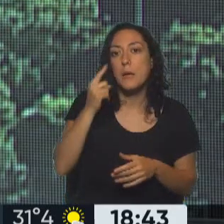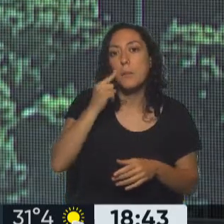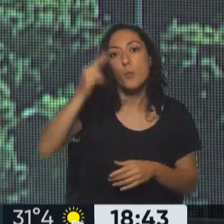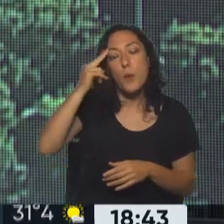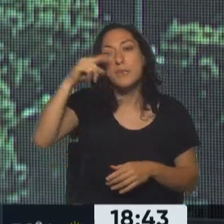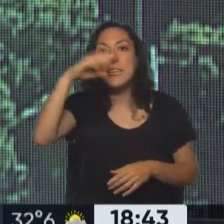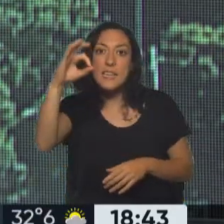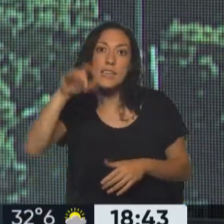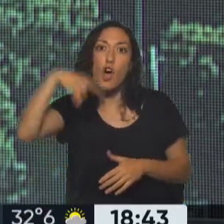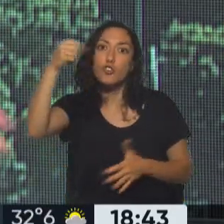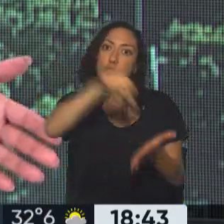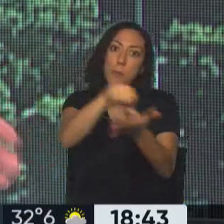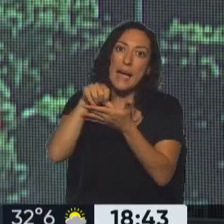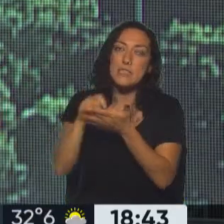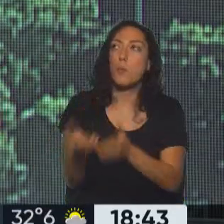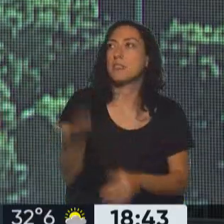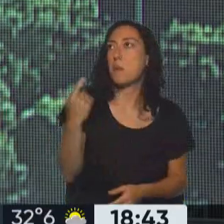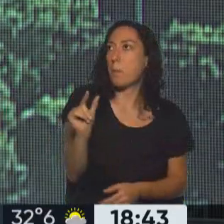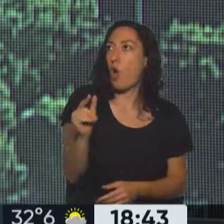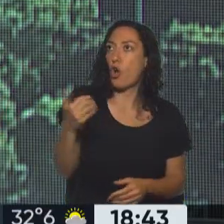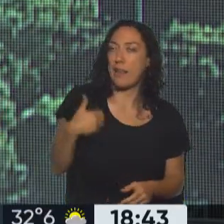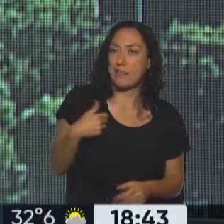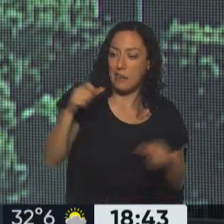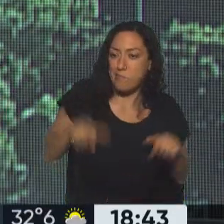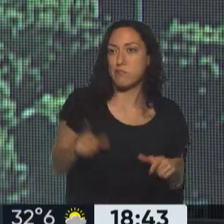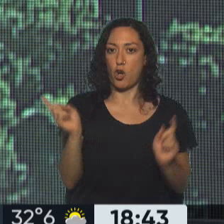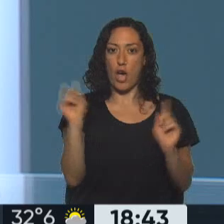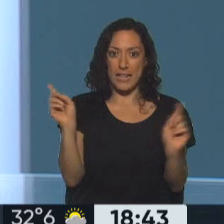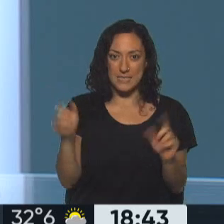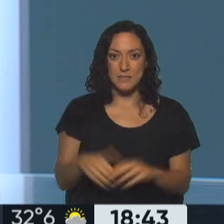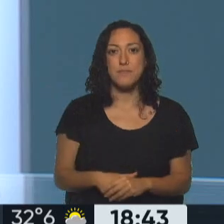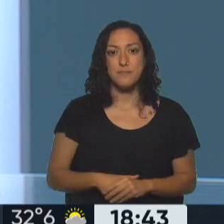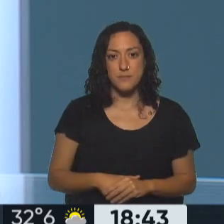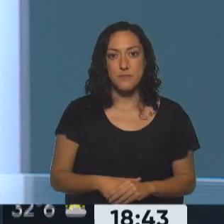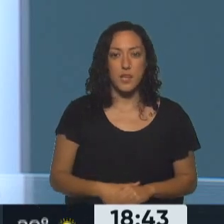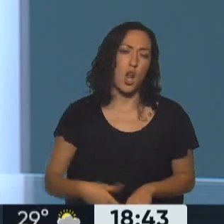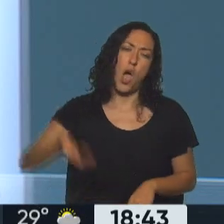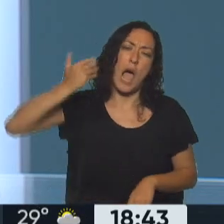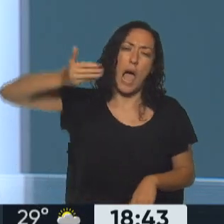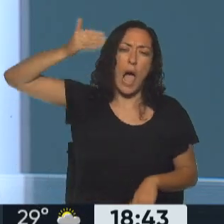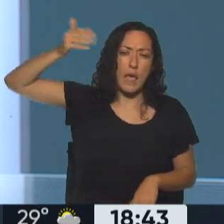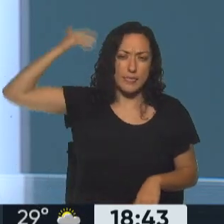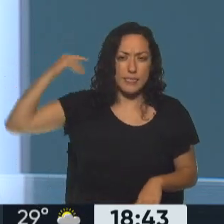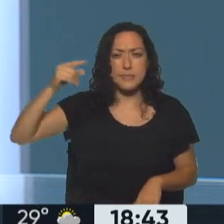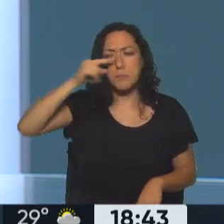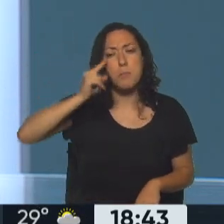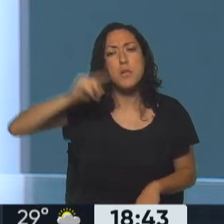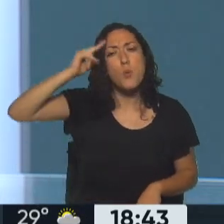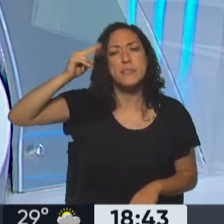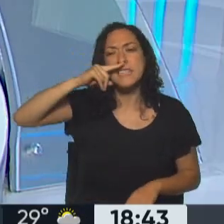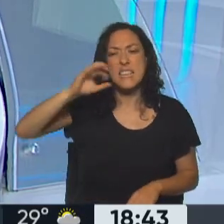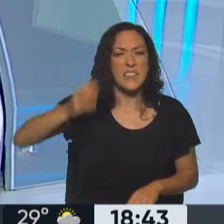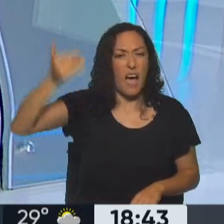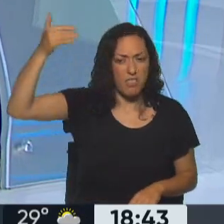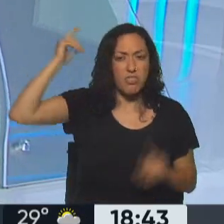se registraba en otros países no es que apareció hace algunos años aquí en la Argentina continuamos estaba antes incluso del 70 No es cierto pero